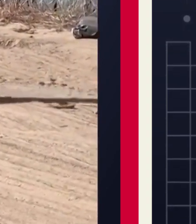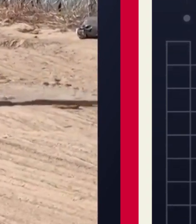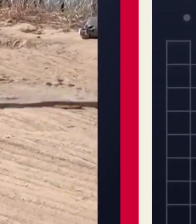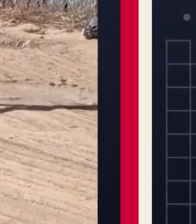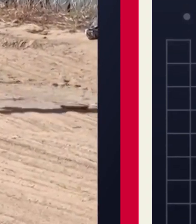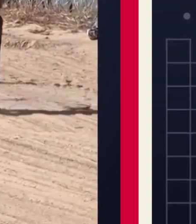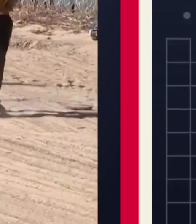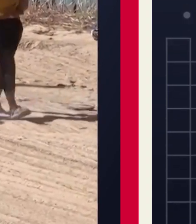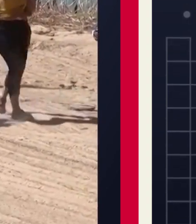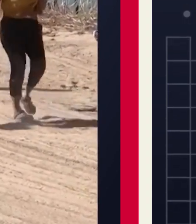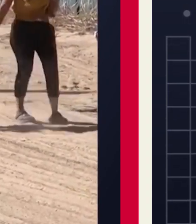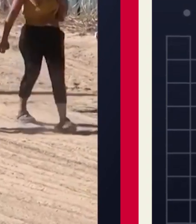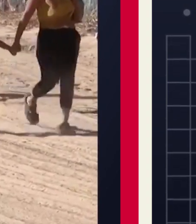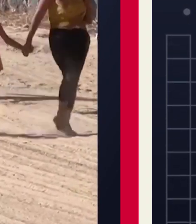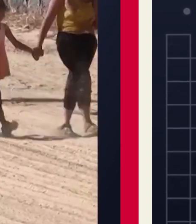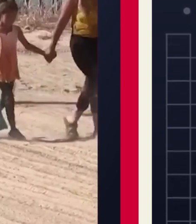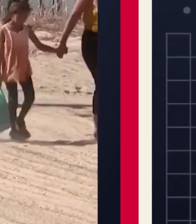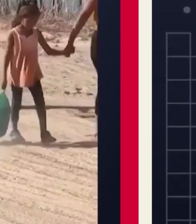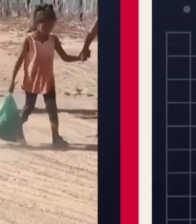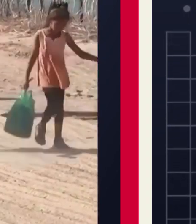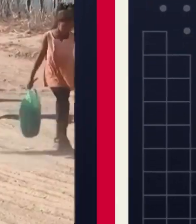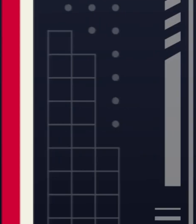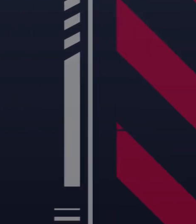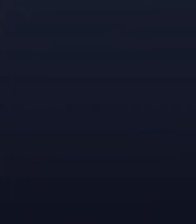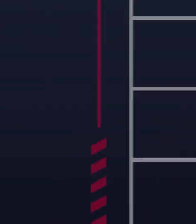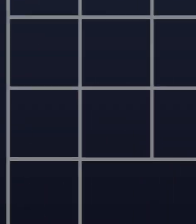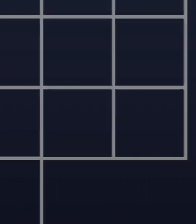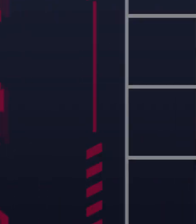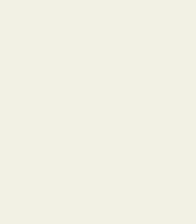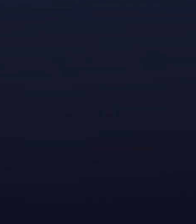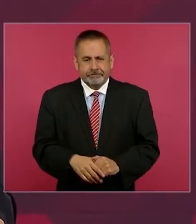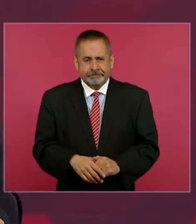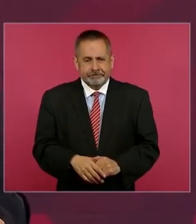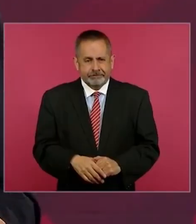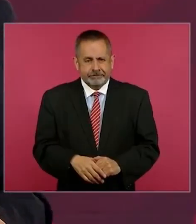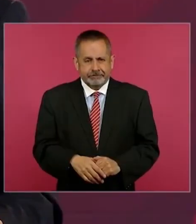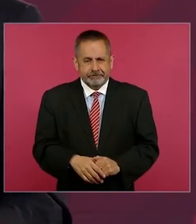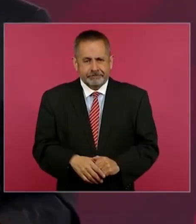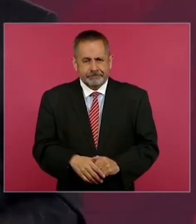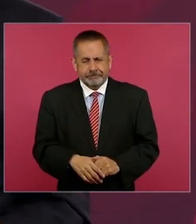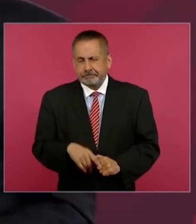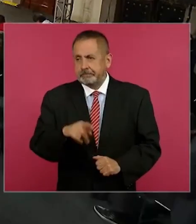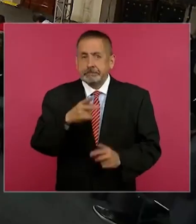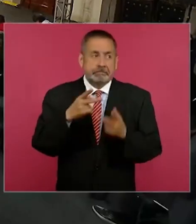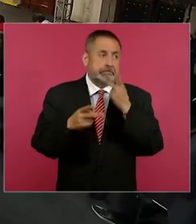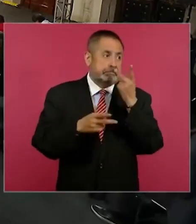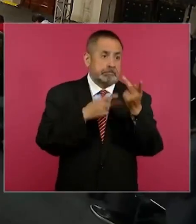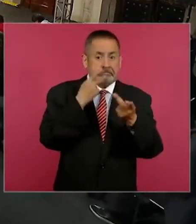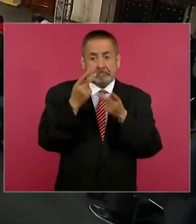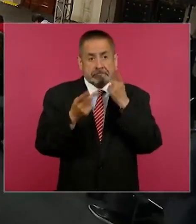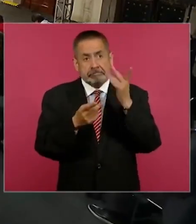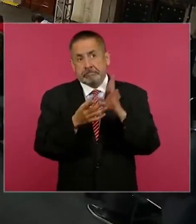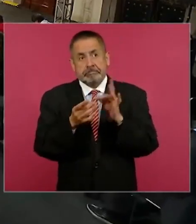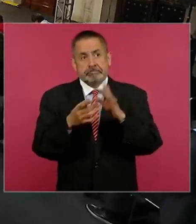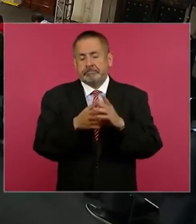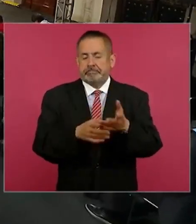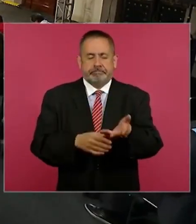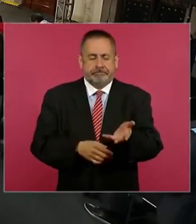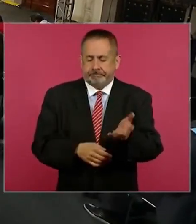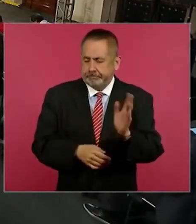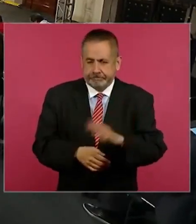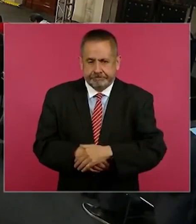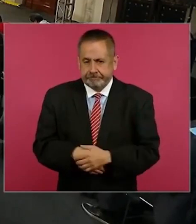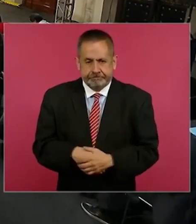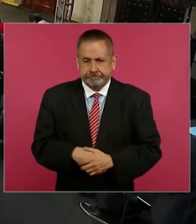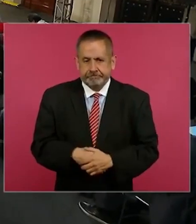elecciones presidenciales de ese país hablan eh